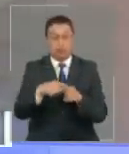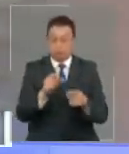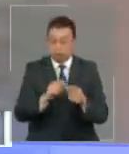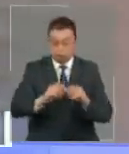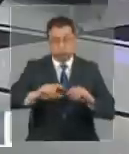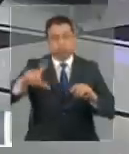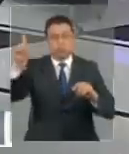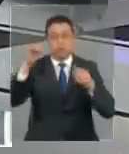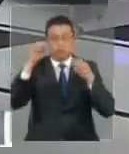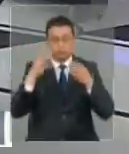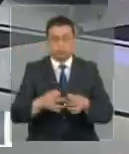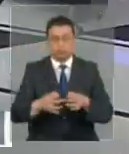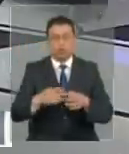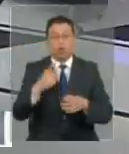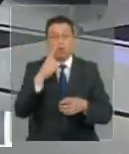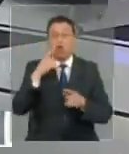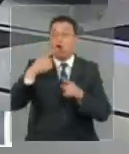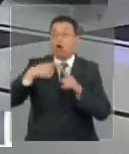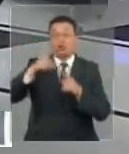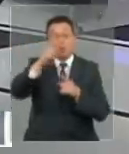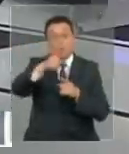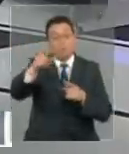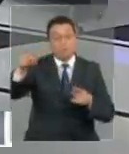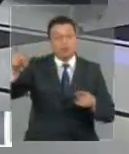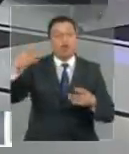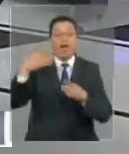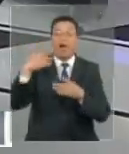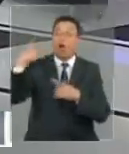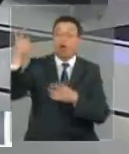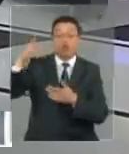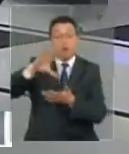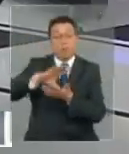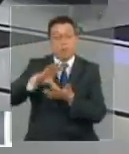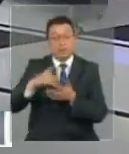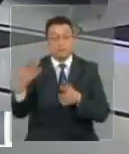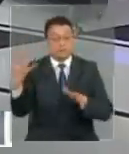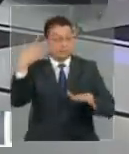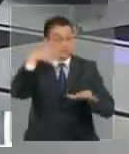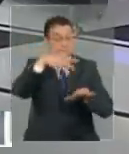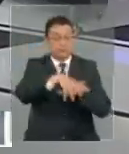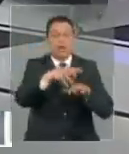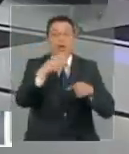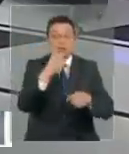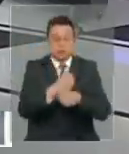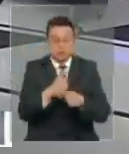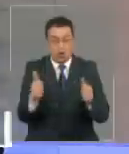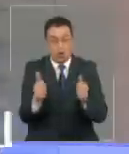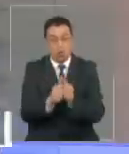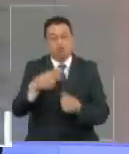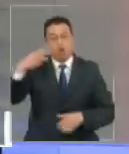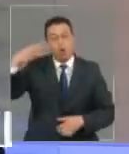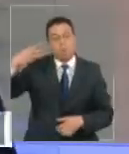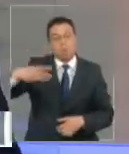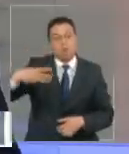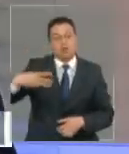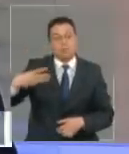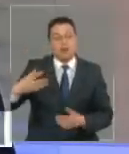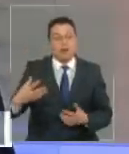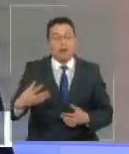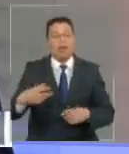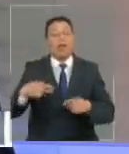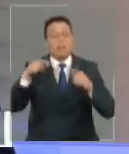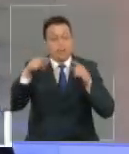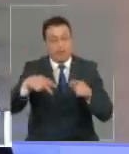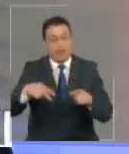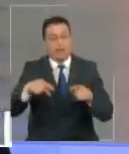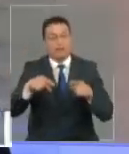hemos formalizado a los inmigrantes, y hoy día están muchos de ellos organizados y trabajando con el municipio. Es más, tenemos una mesa de inmigrantes.